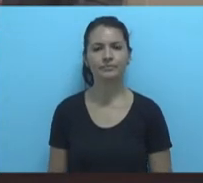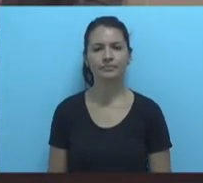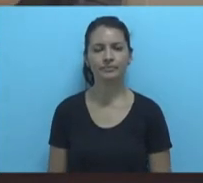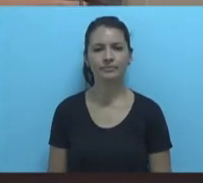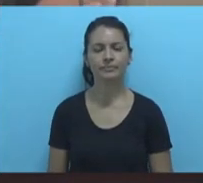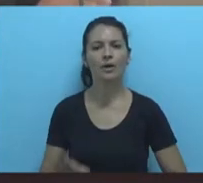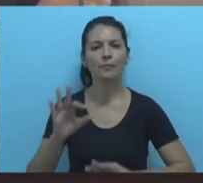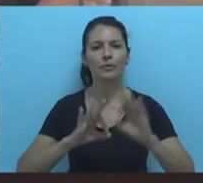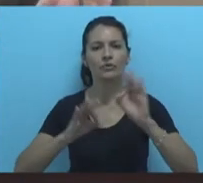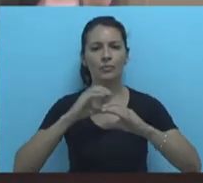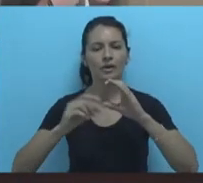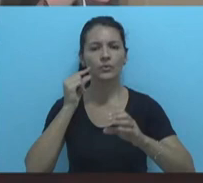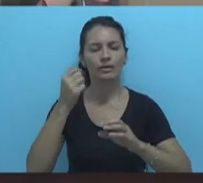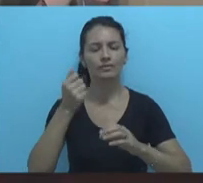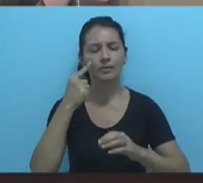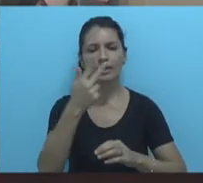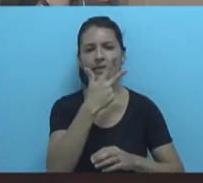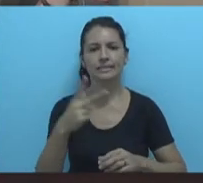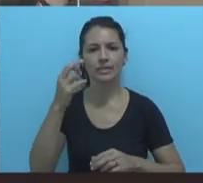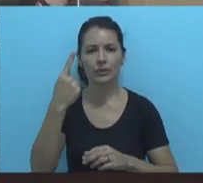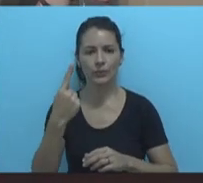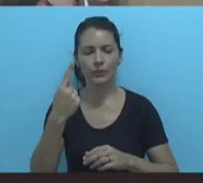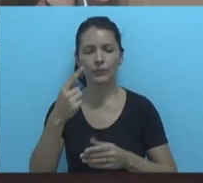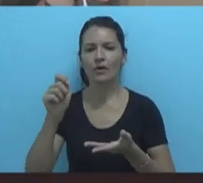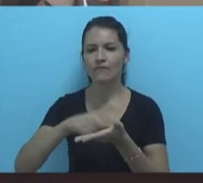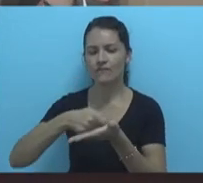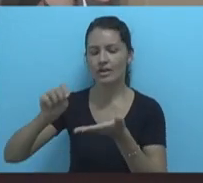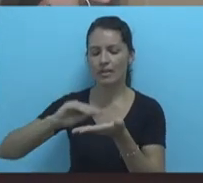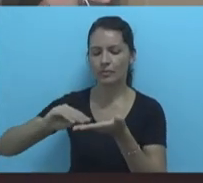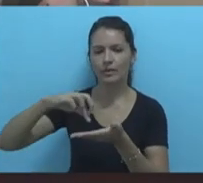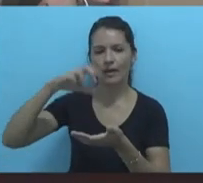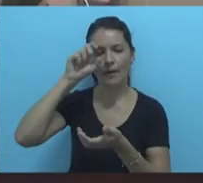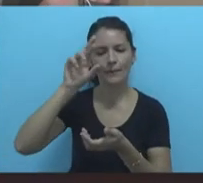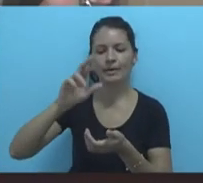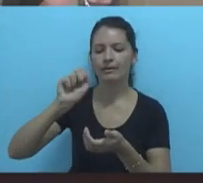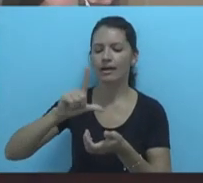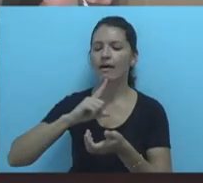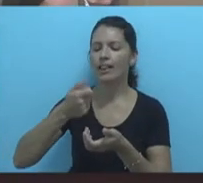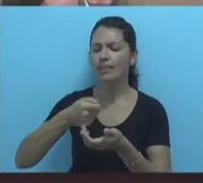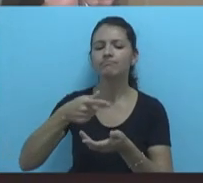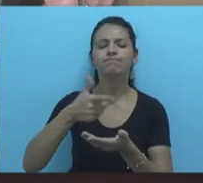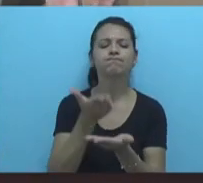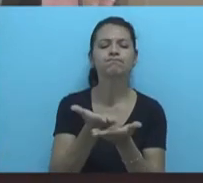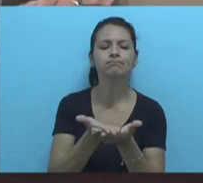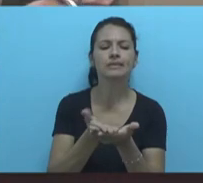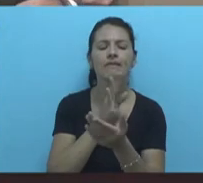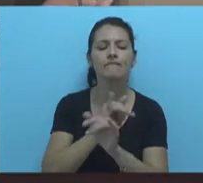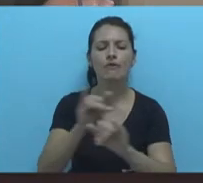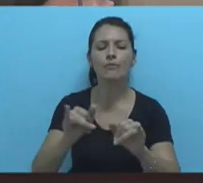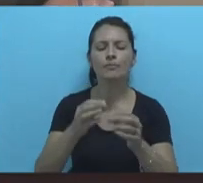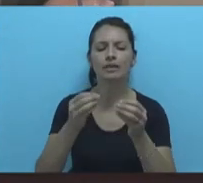Proyecto de comunicación 46.301, diputada Peralta, por el cual se solicita disponga informar sobre distintos